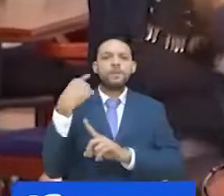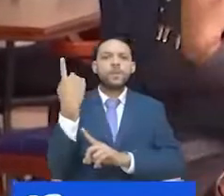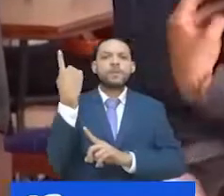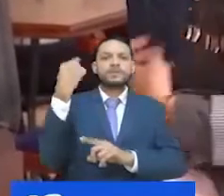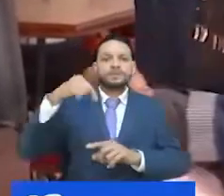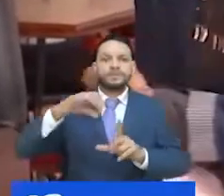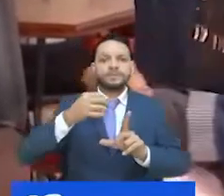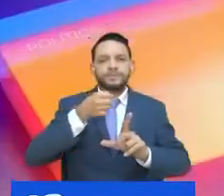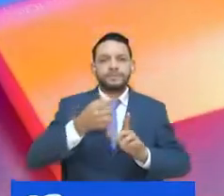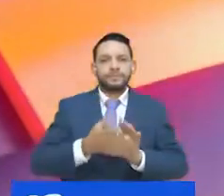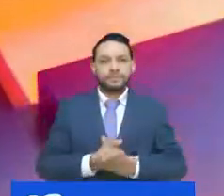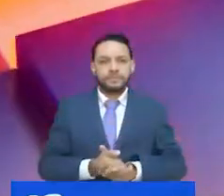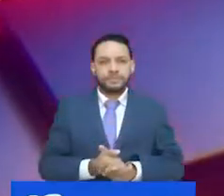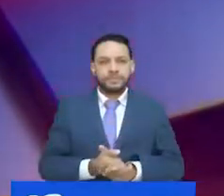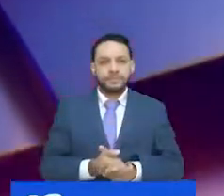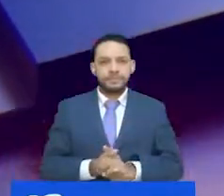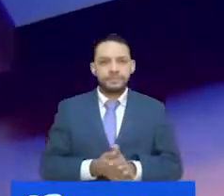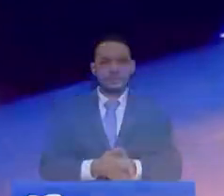Noticias.